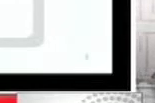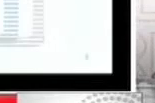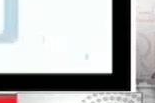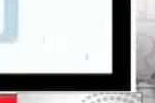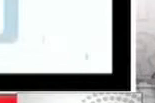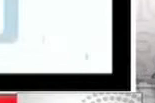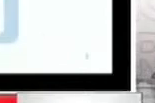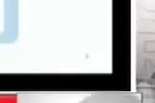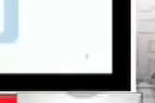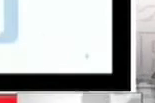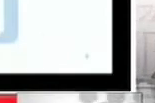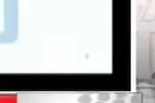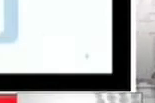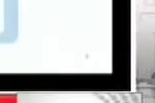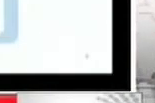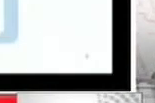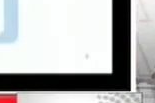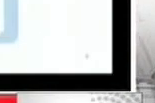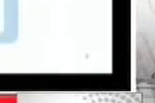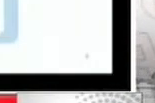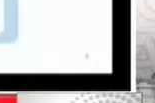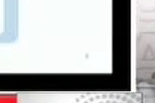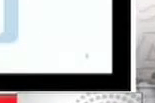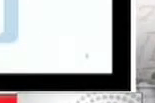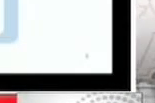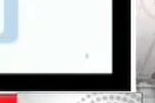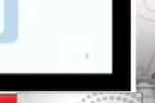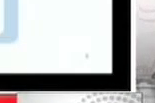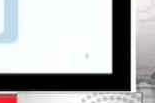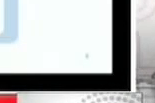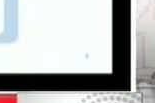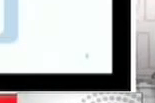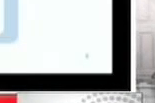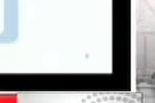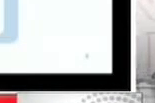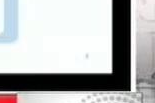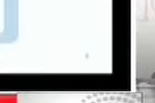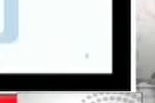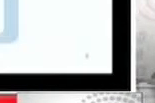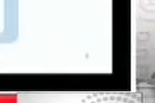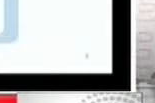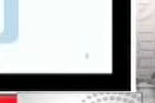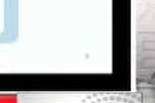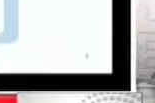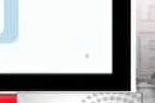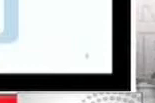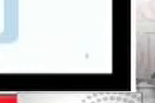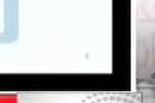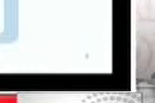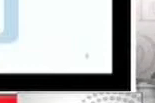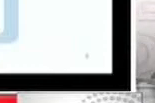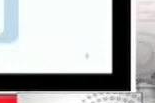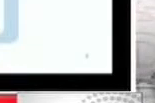empezar por esta parte general que creo que es importante recordarla. La presidencia del Consejo